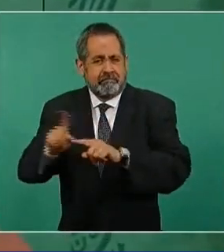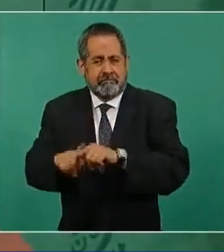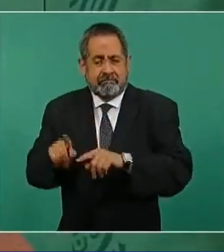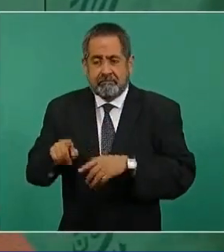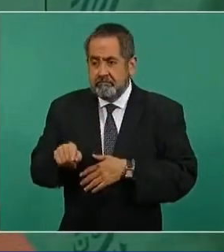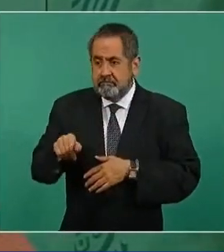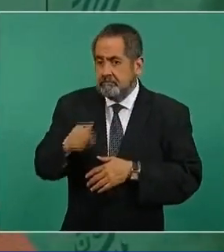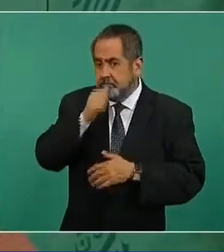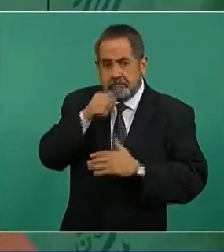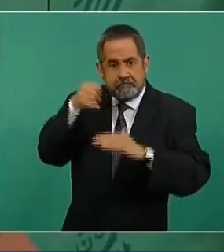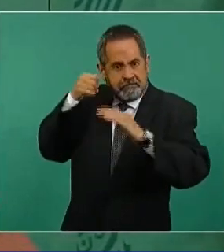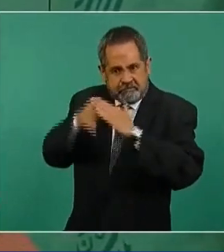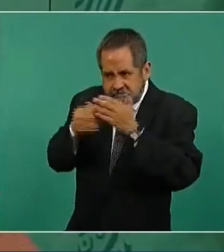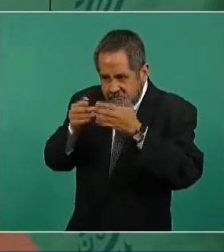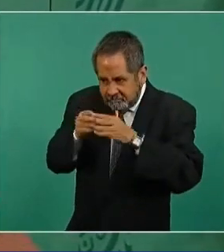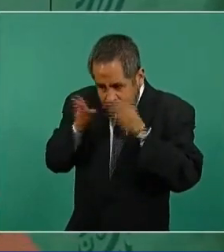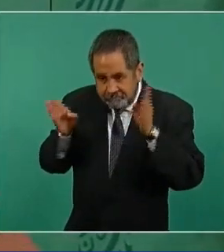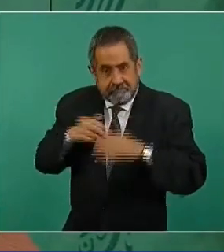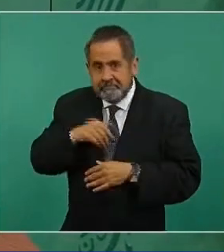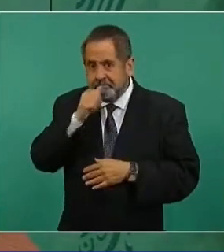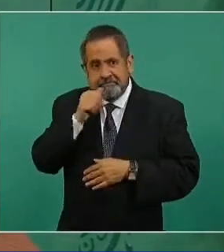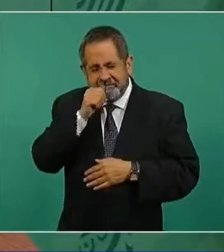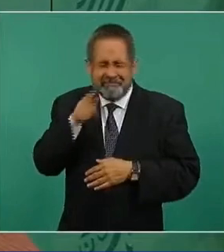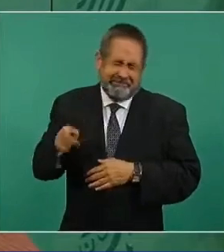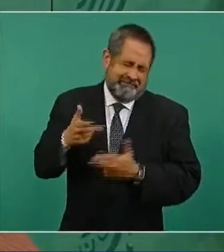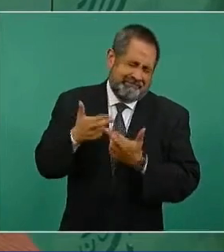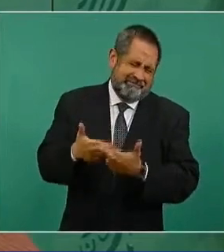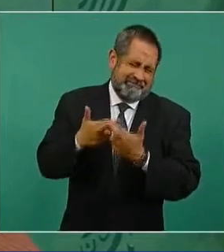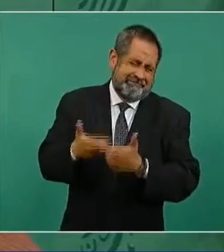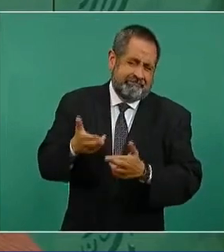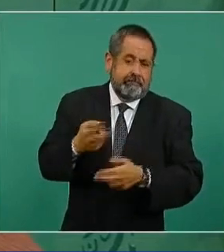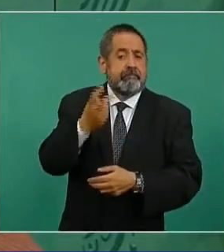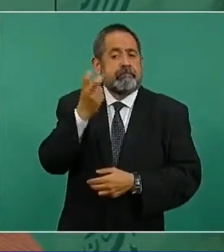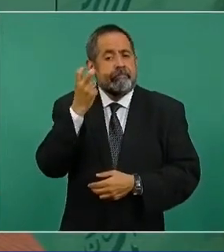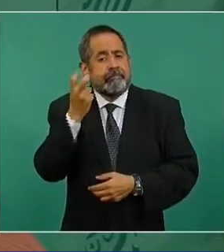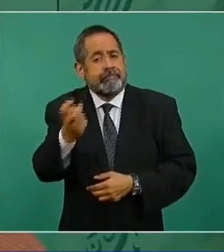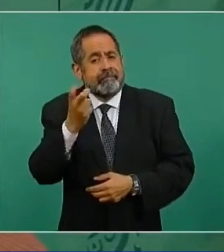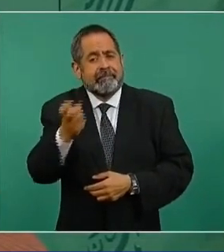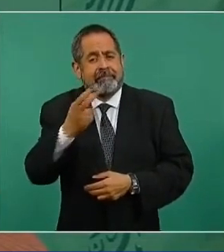completamente desconocida. Entonces, para eso es el tren.